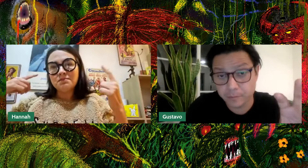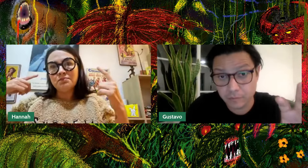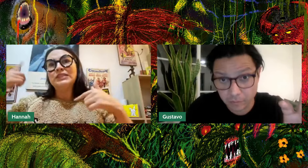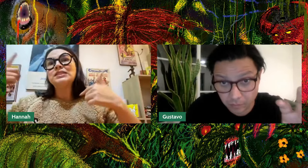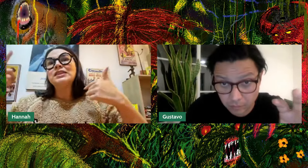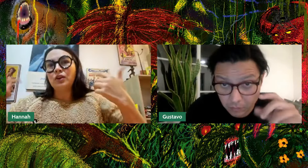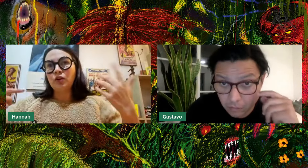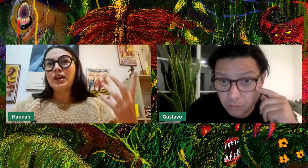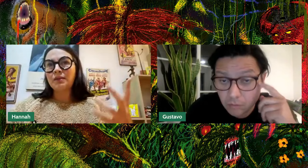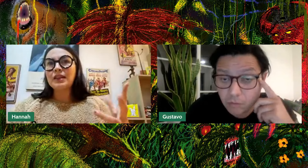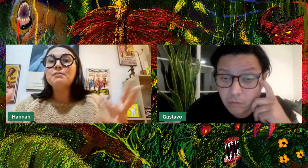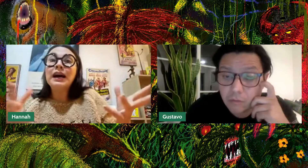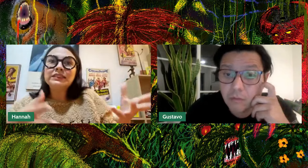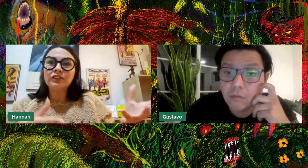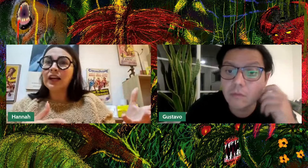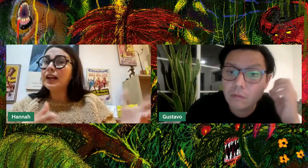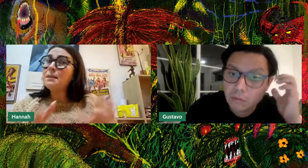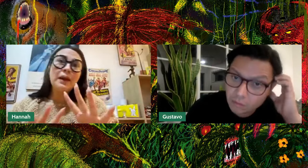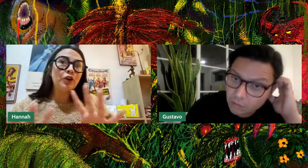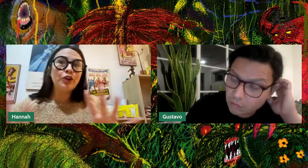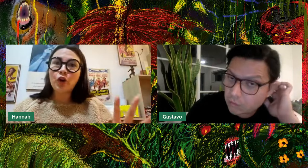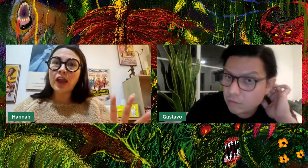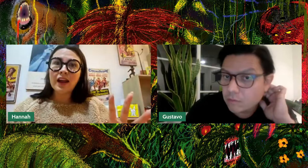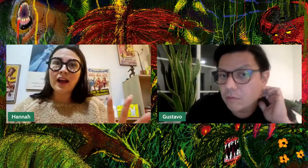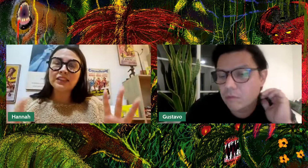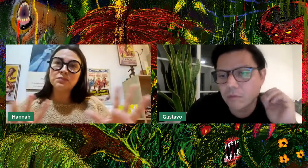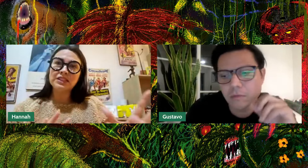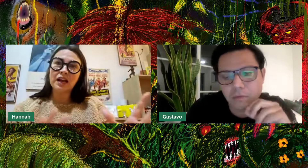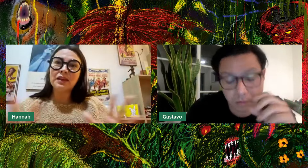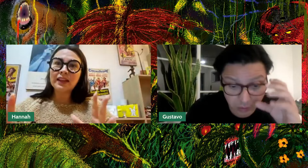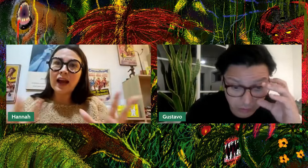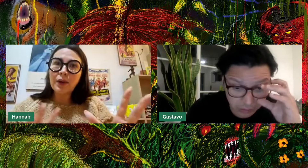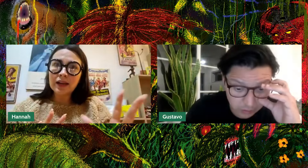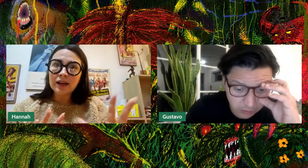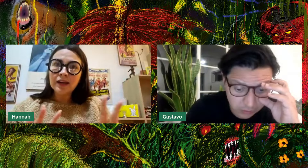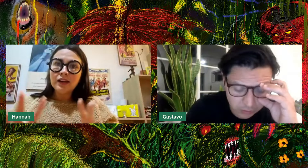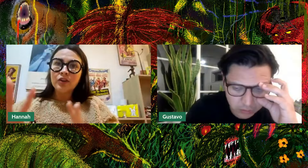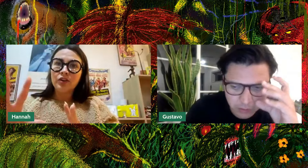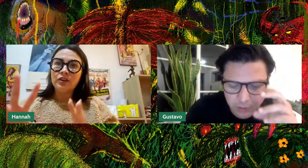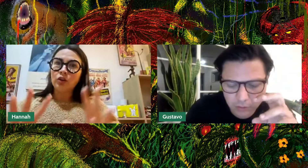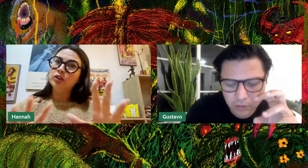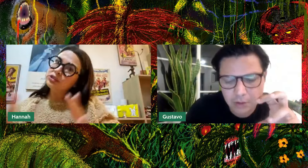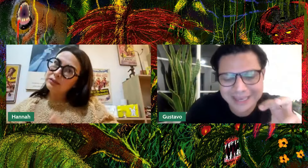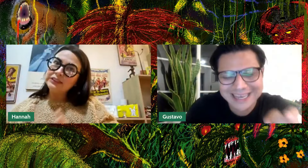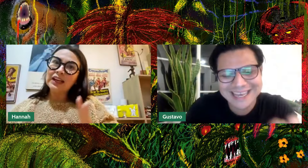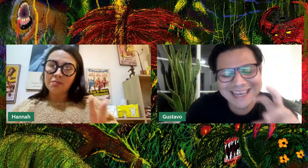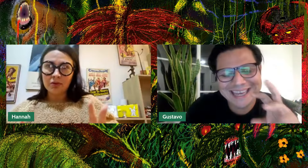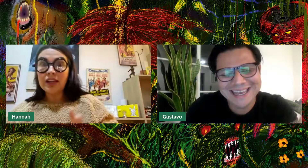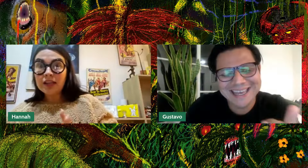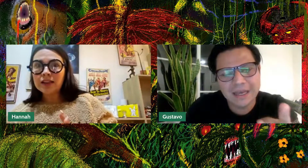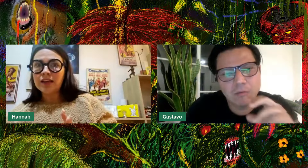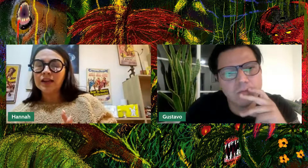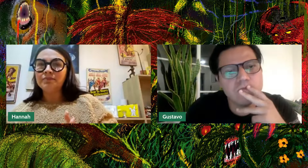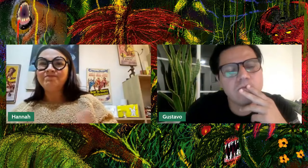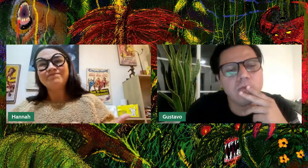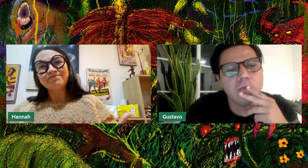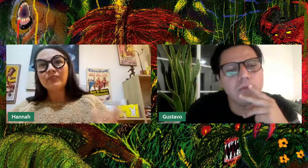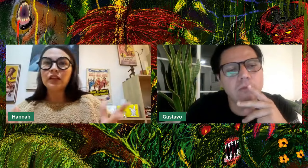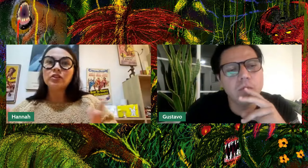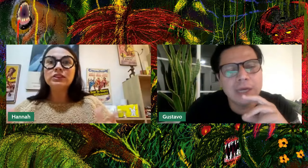era pues ideológicamente más afín a Lenin, pero no era especialmente hábil con los temas de la